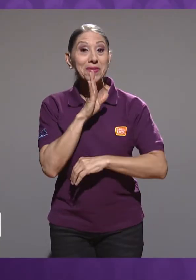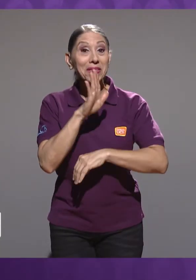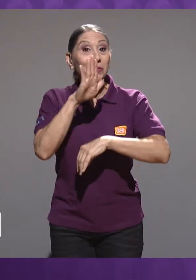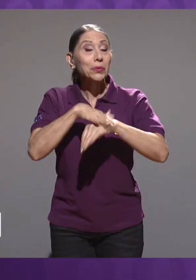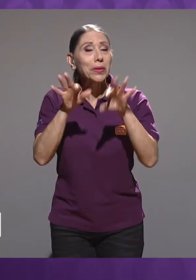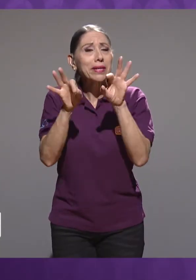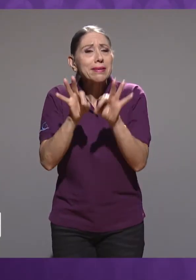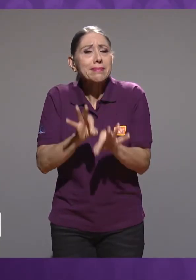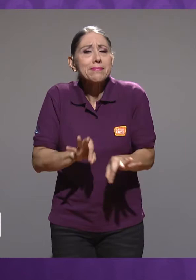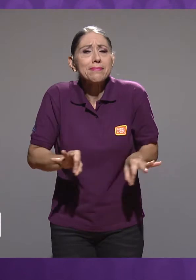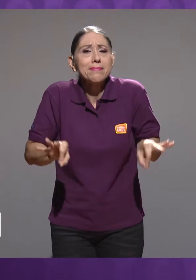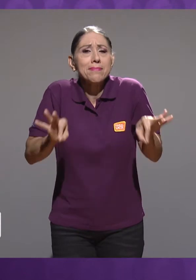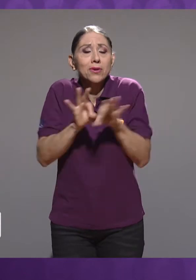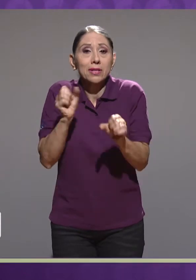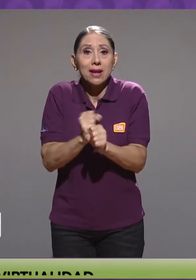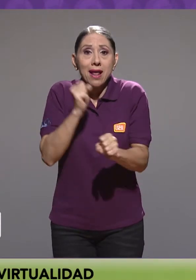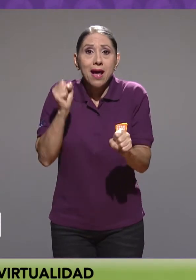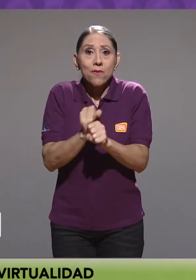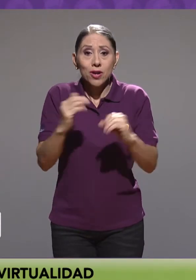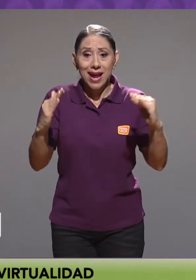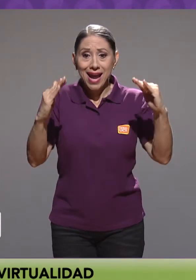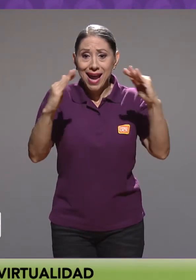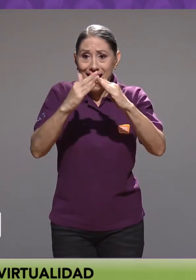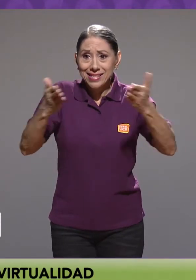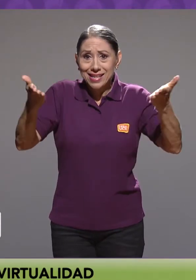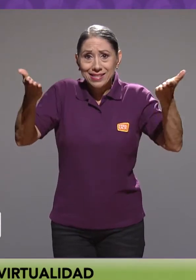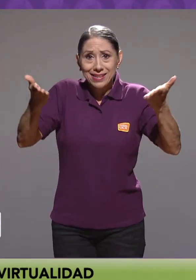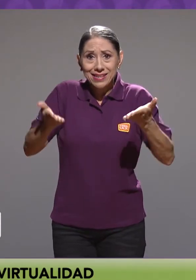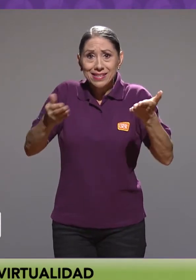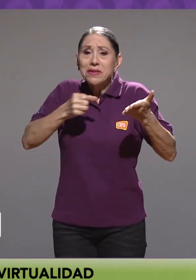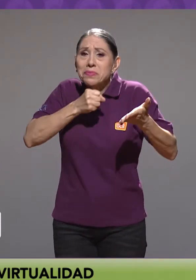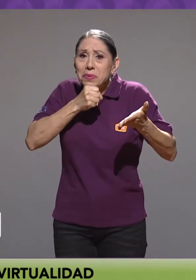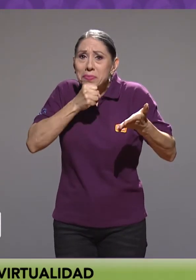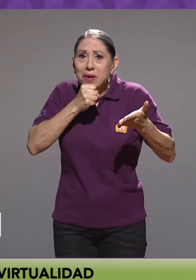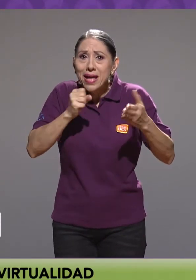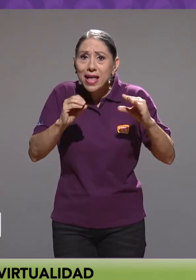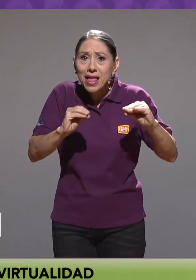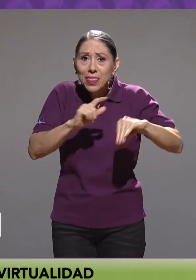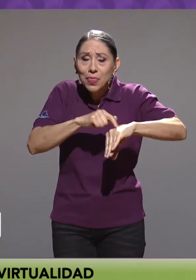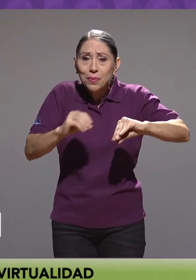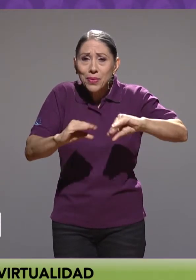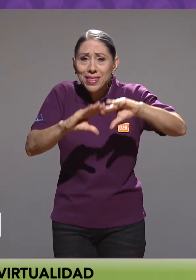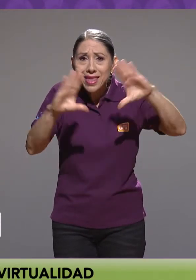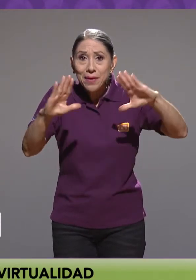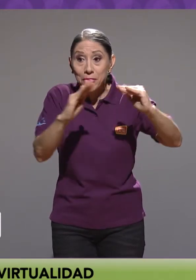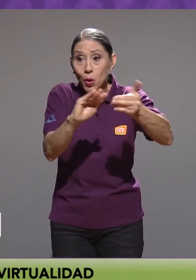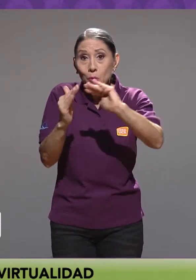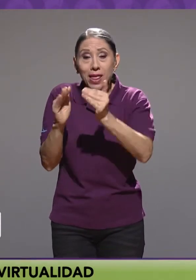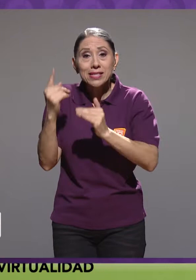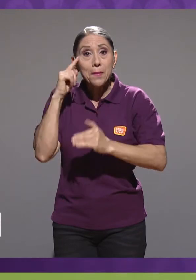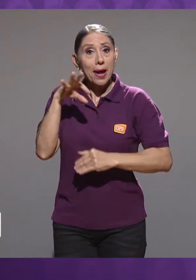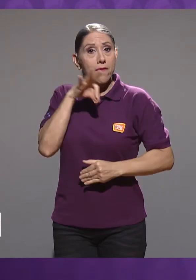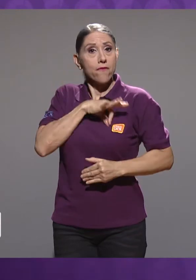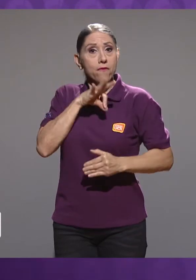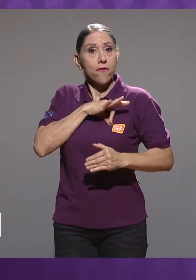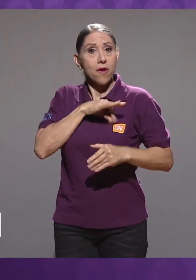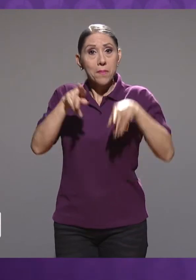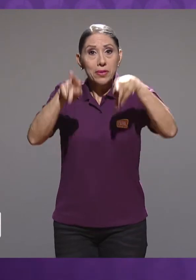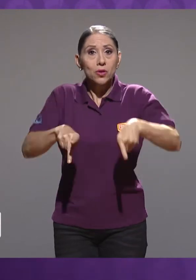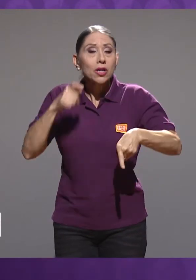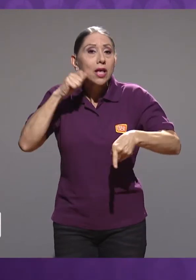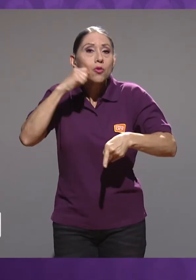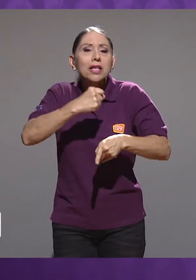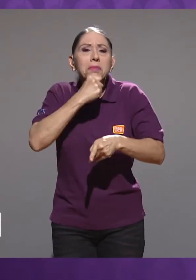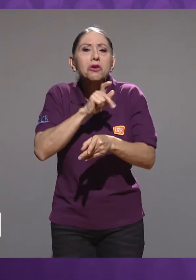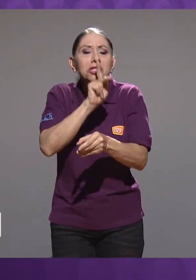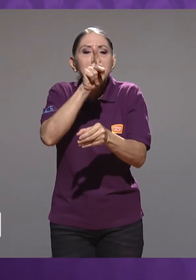Seguiremos conversando sobre la importantísima labor que realizan los centros diurnos en las comunidades para favorecer la participación de las personas